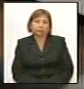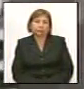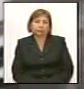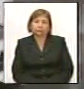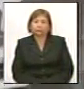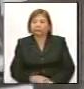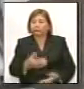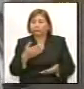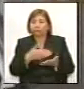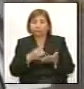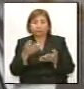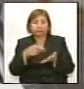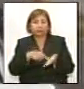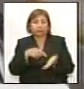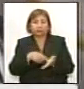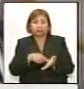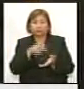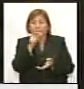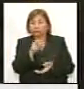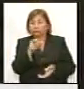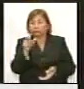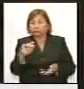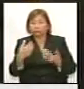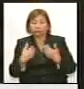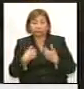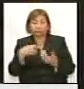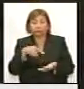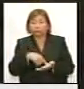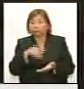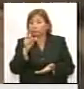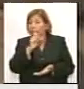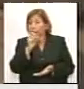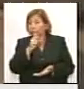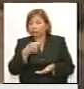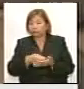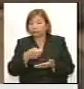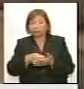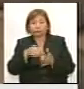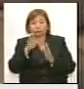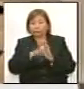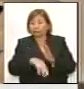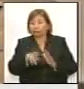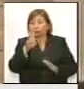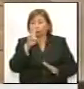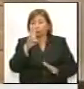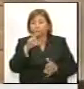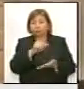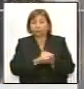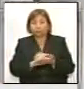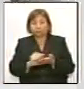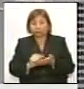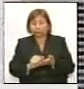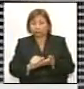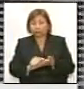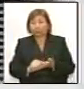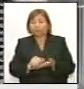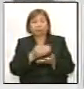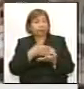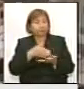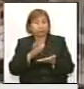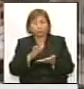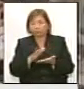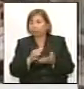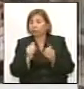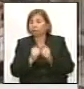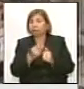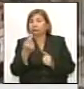Los inquilinos morosos, aquellos que mantienen deudas y no pagan como mínimo 2 meses de renta, podrán ser desalojados